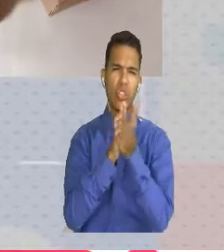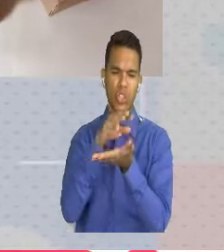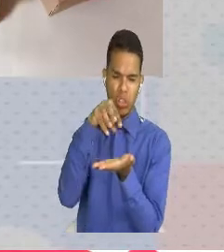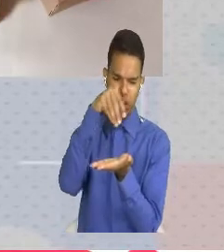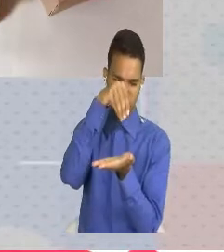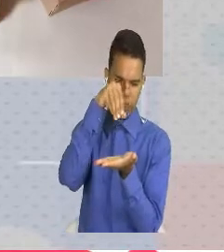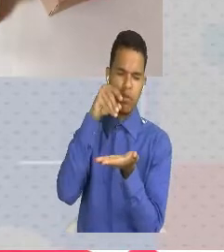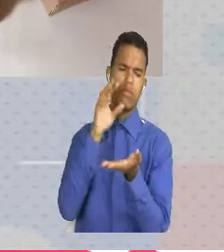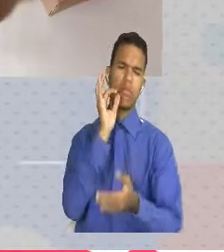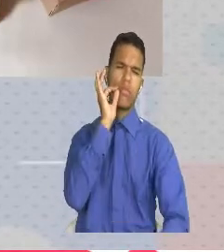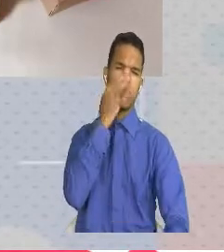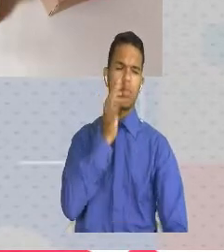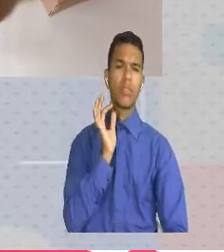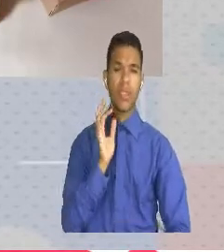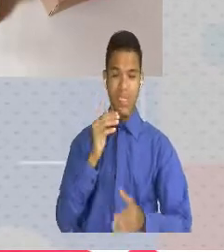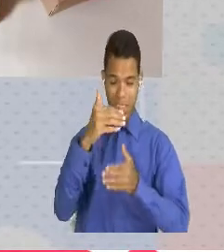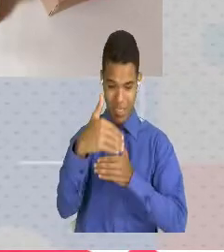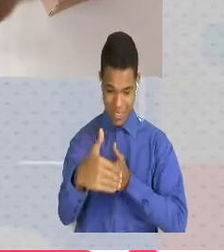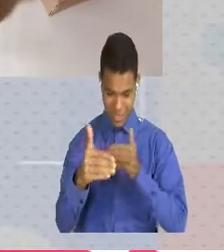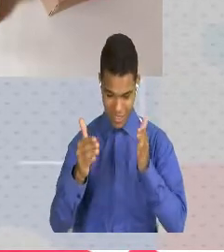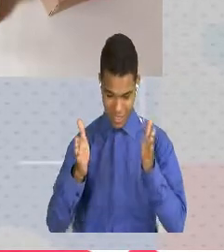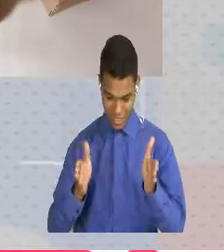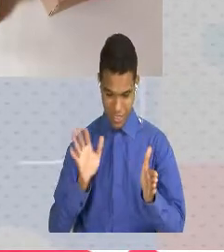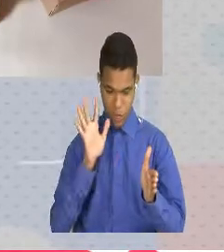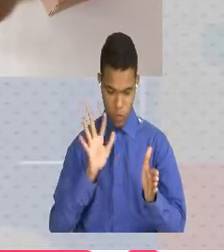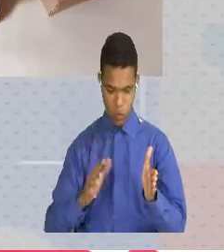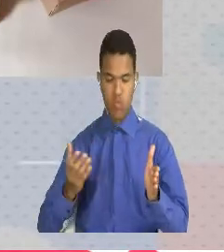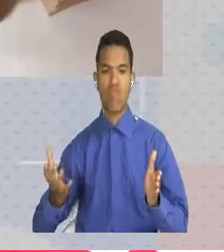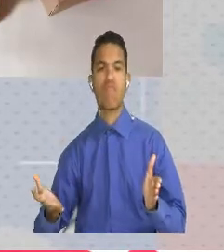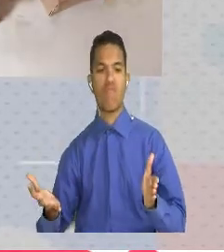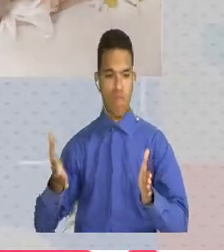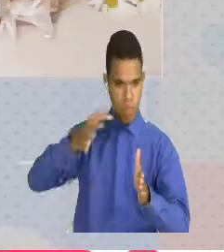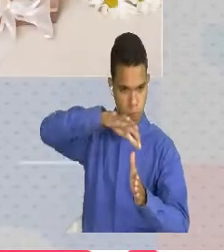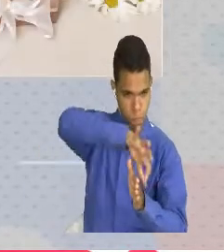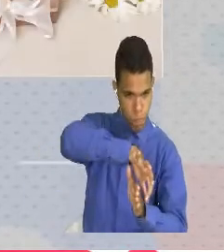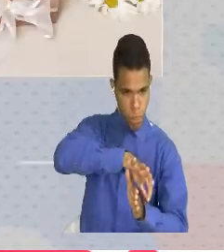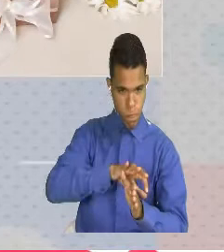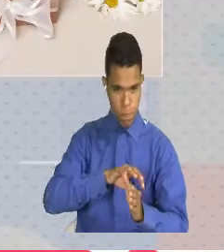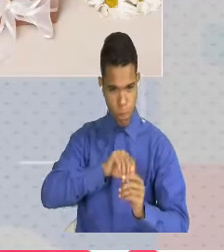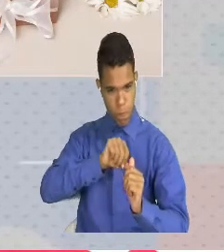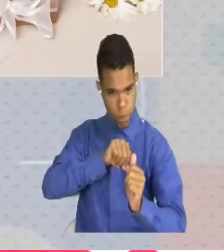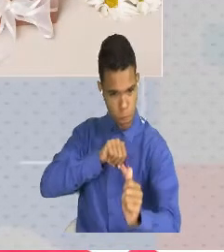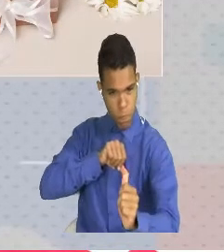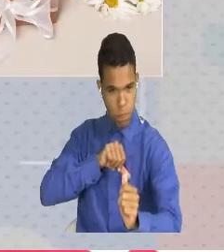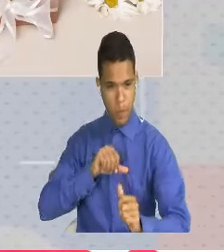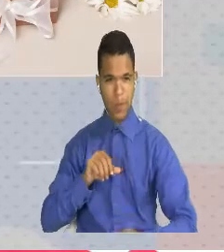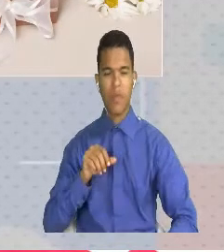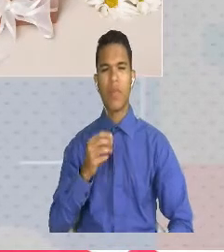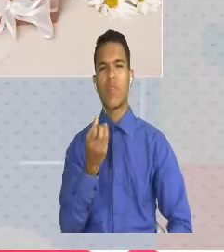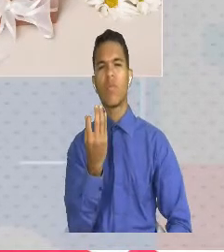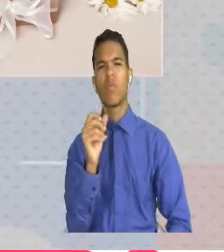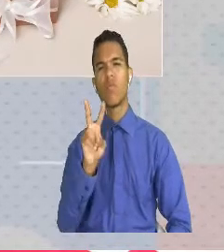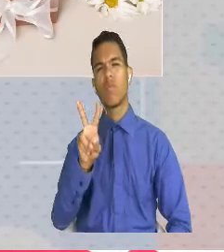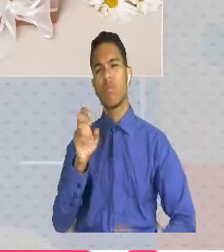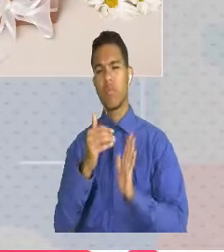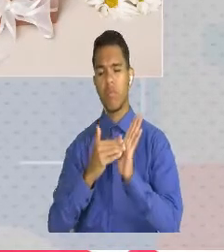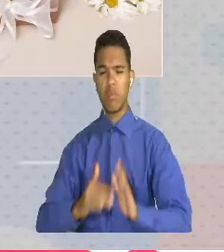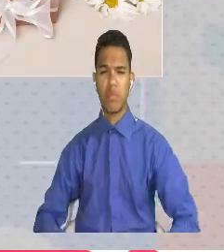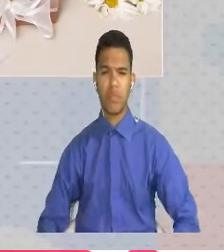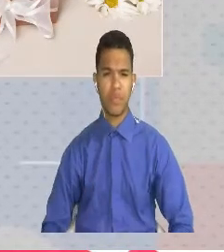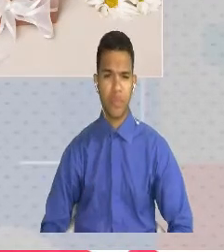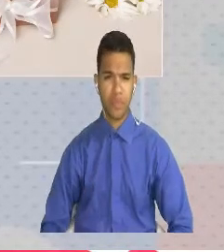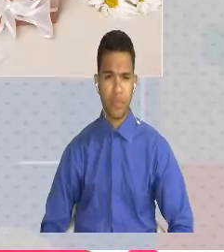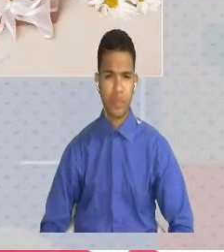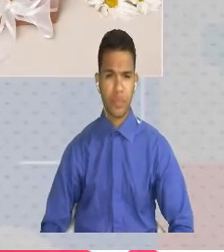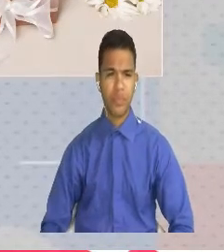de chocolate. La cajita viene con su cajita y su empaque. Entonces, ese aquí lo pueden adquirir por 27 mil pesos. Bueno, a nosotros